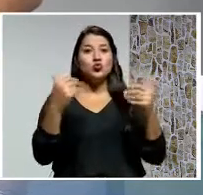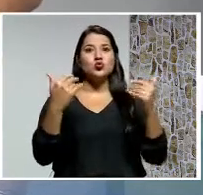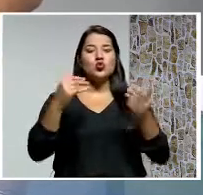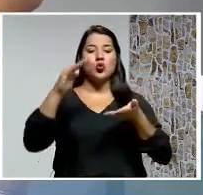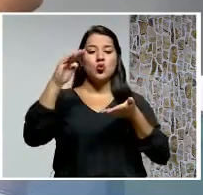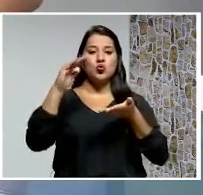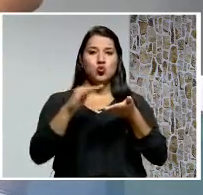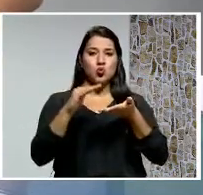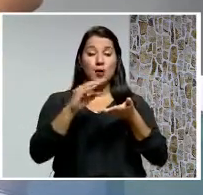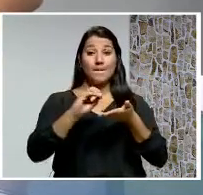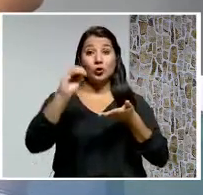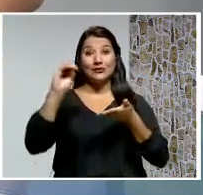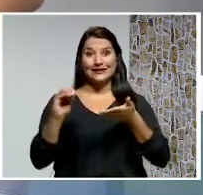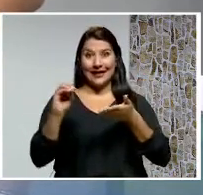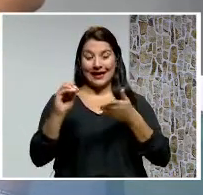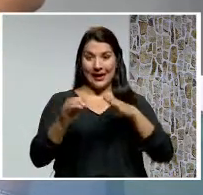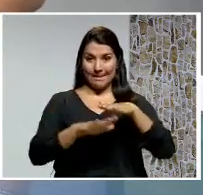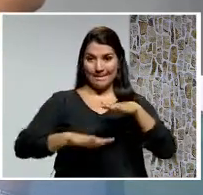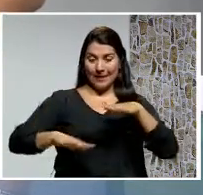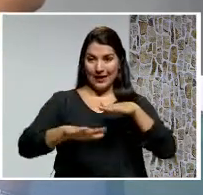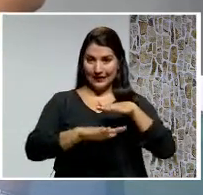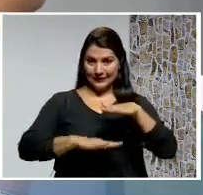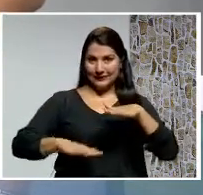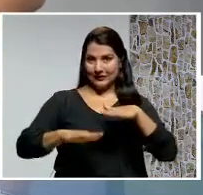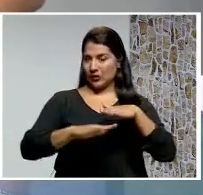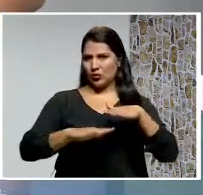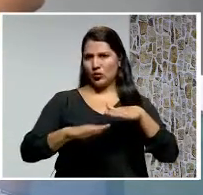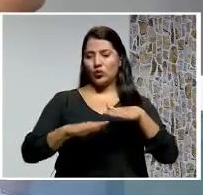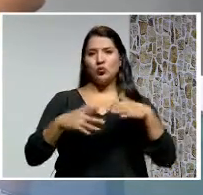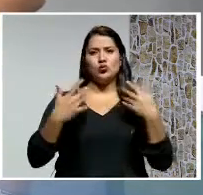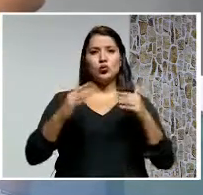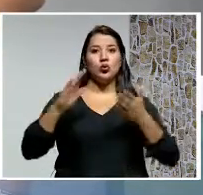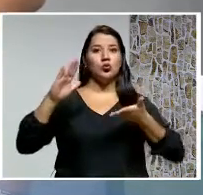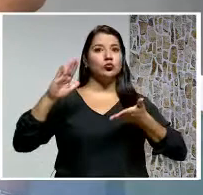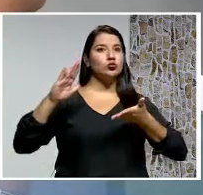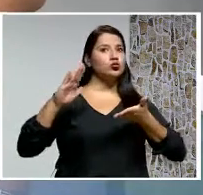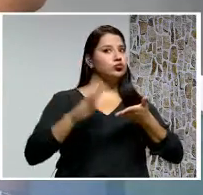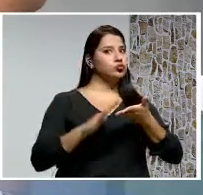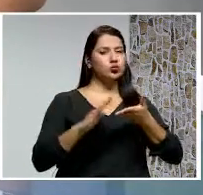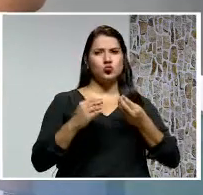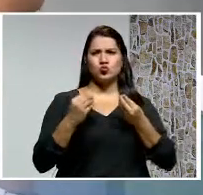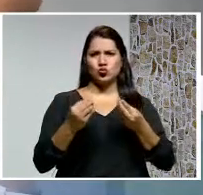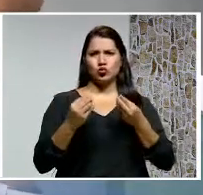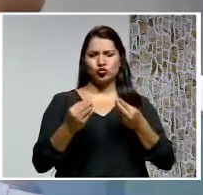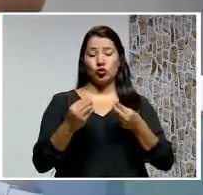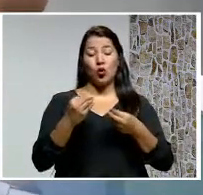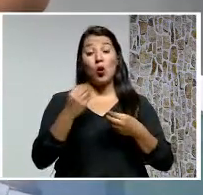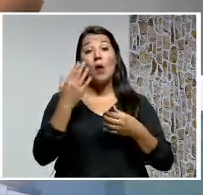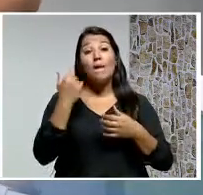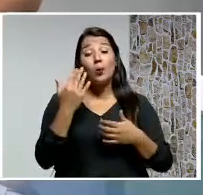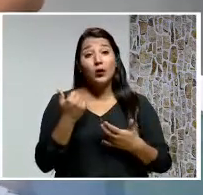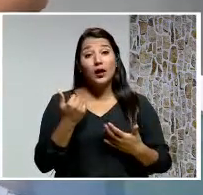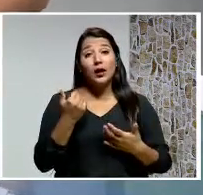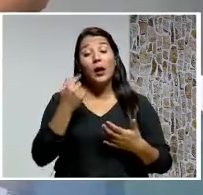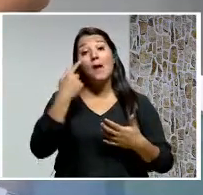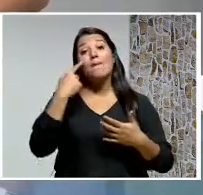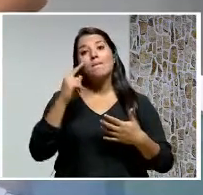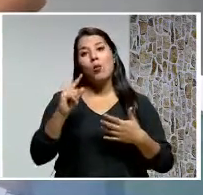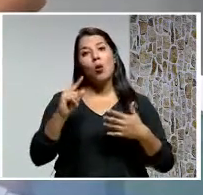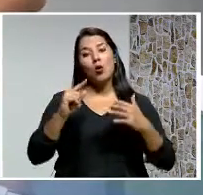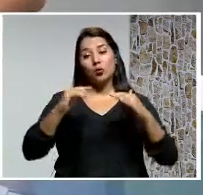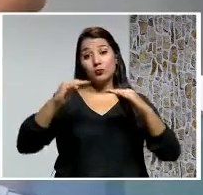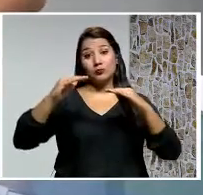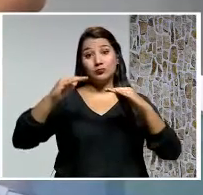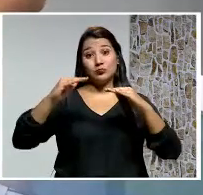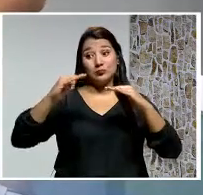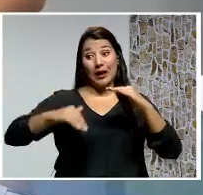la tasa básica pasiva, que cayó arrastrada o empujada por una fuerte reducción de las tasas que